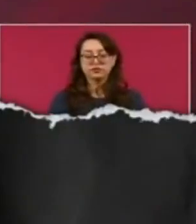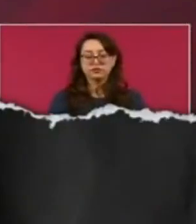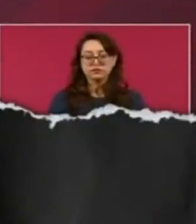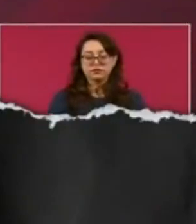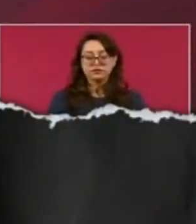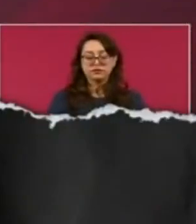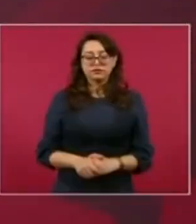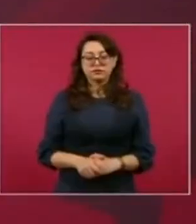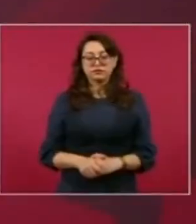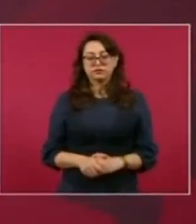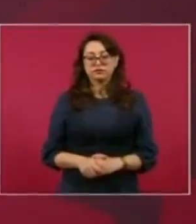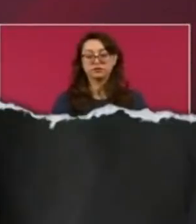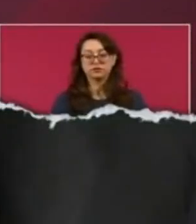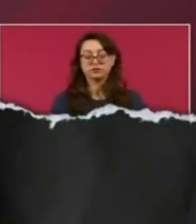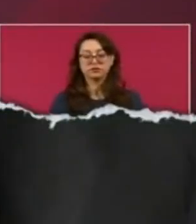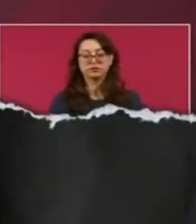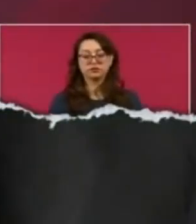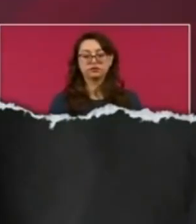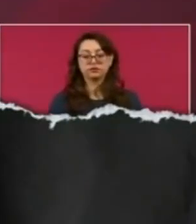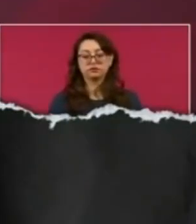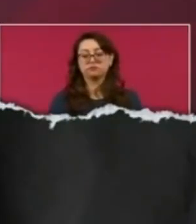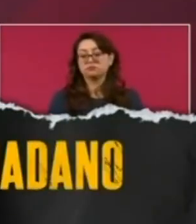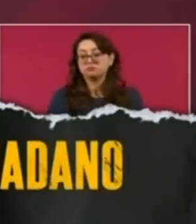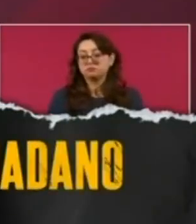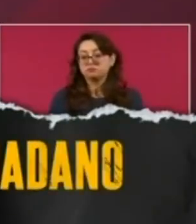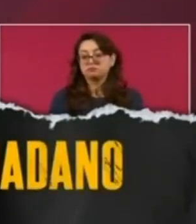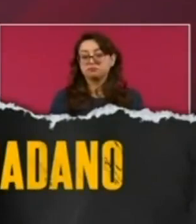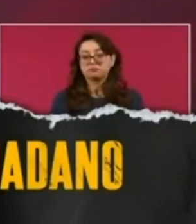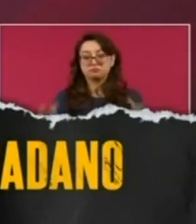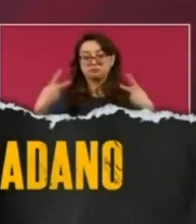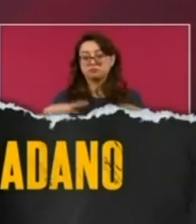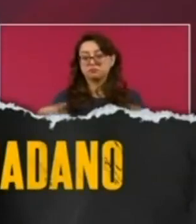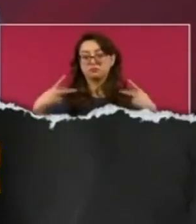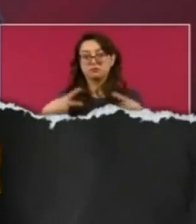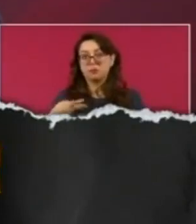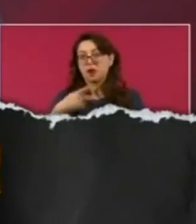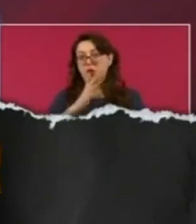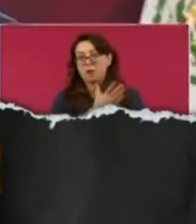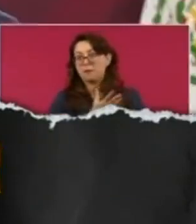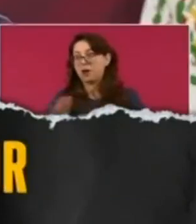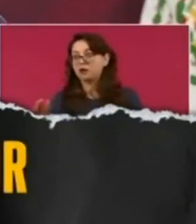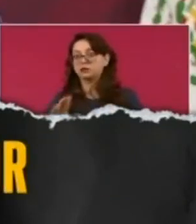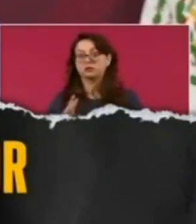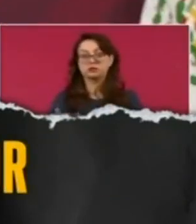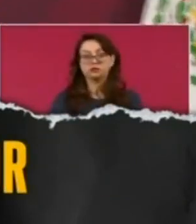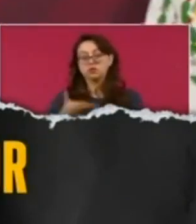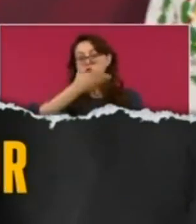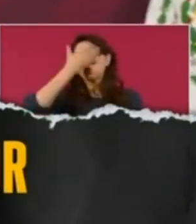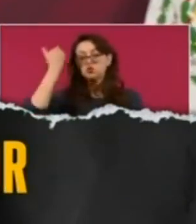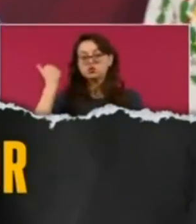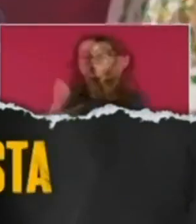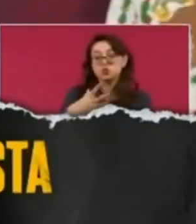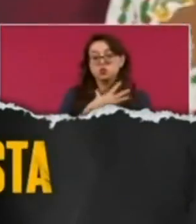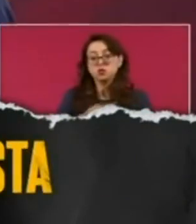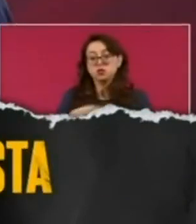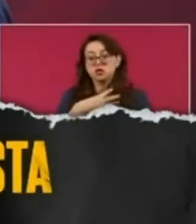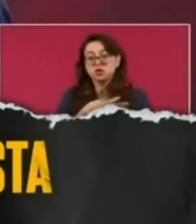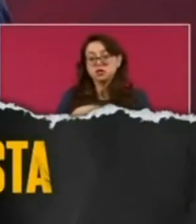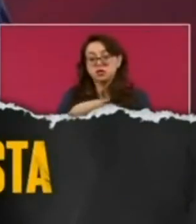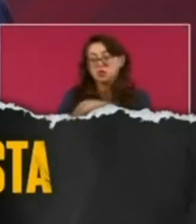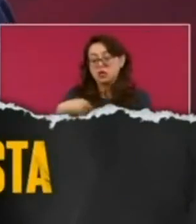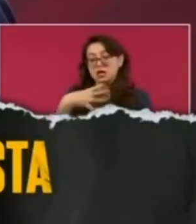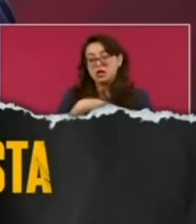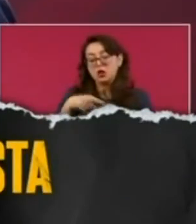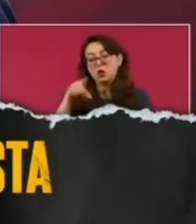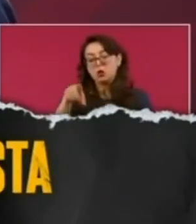Sí, sí es válido, porque tienen derecho, como cualquier otro ciudadano. Usted puede tener un hijo conservador y